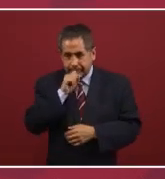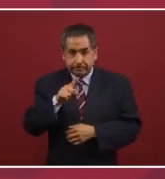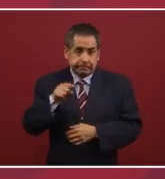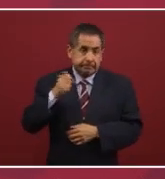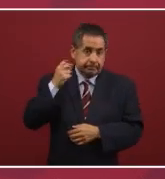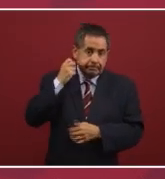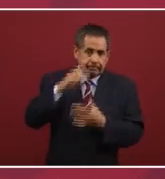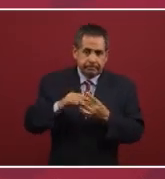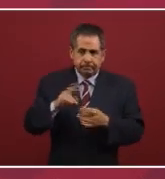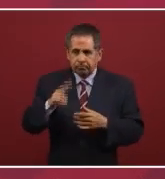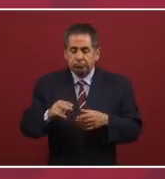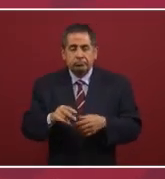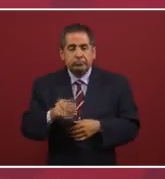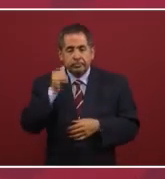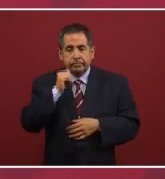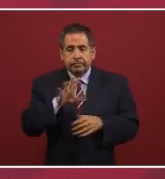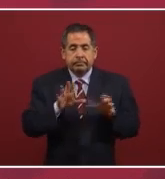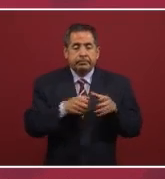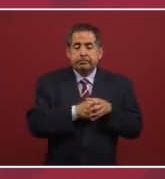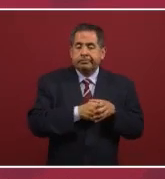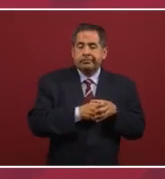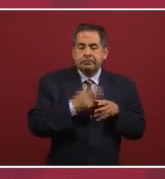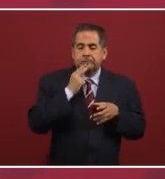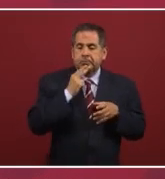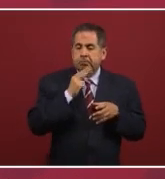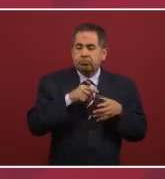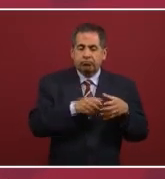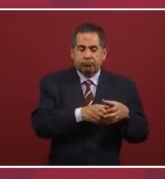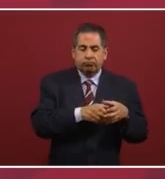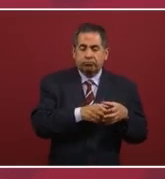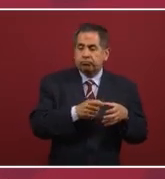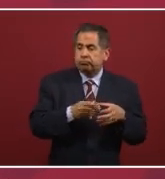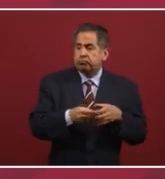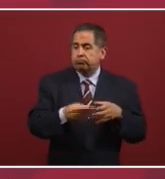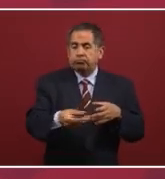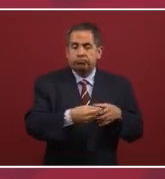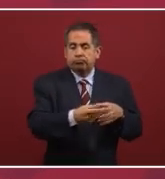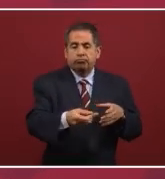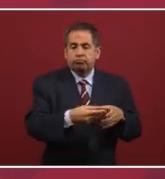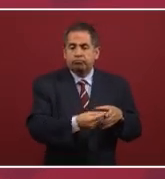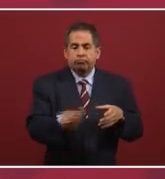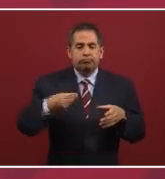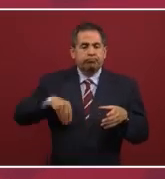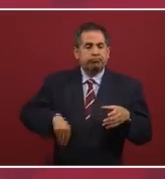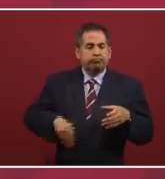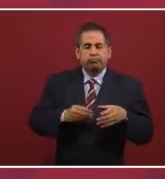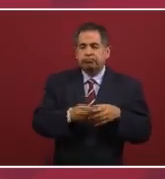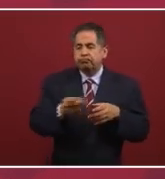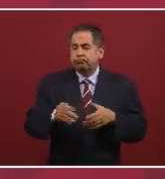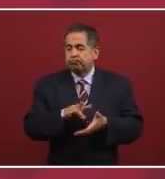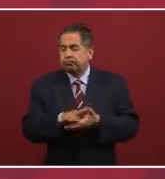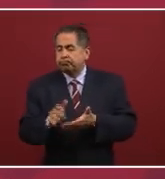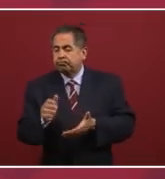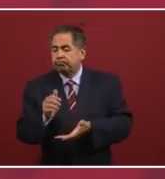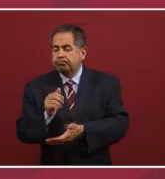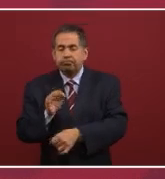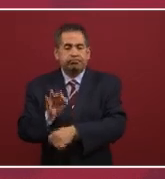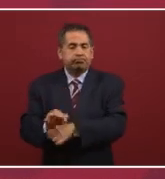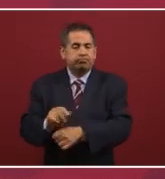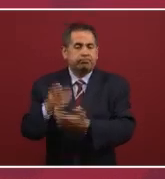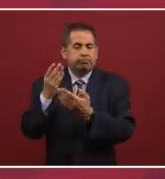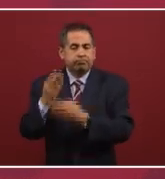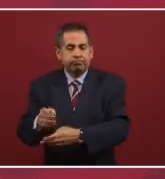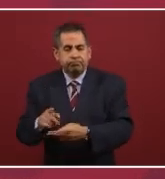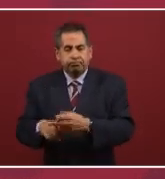porque en los hechos siempre utilizaron al Estado, nada más que para rescatar instituciones bancarias